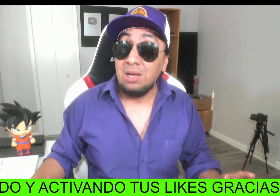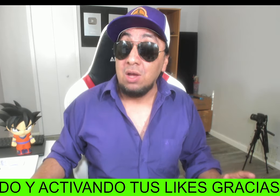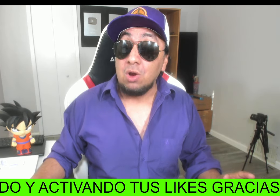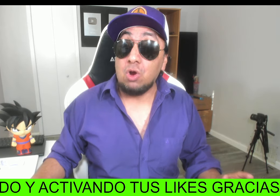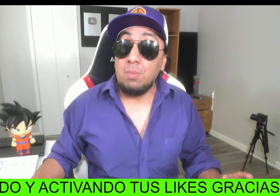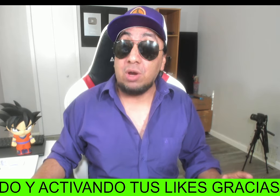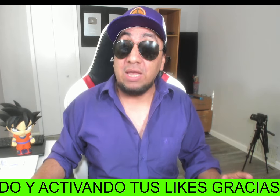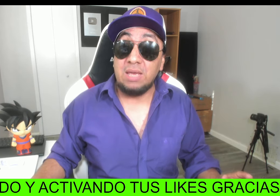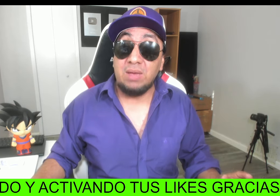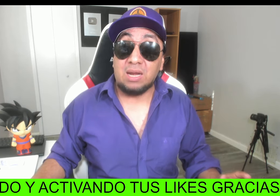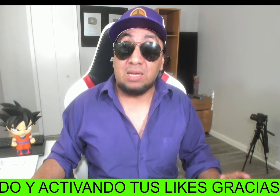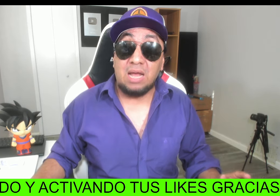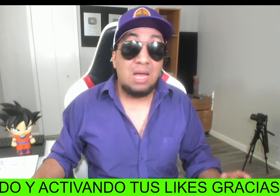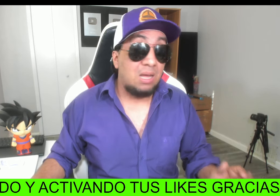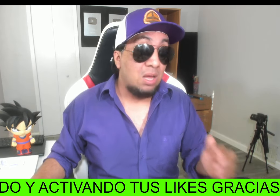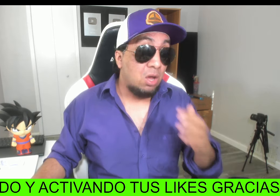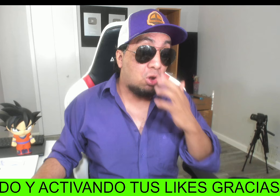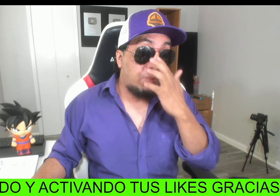tía.